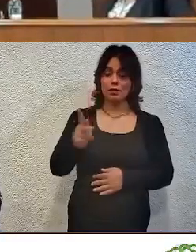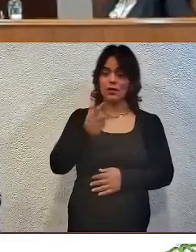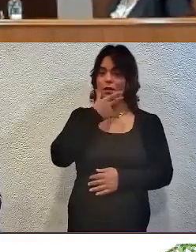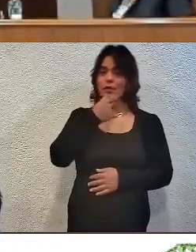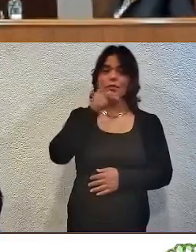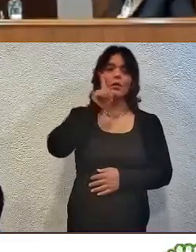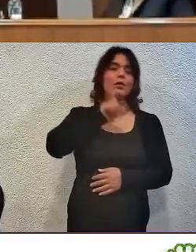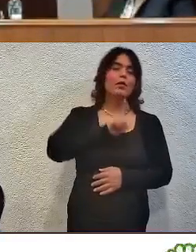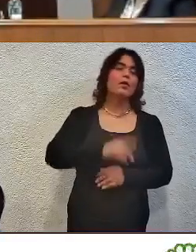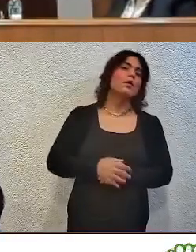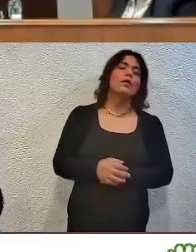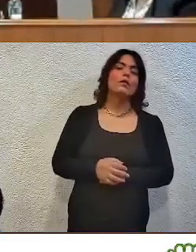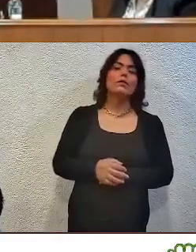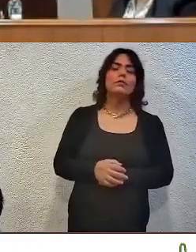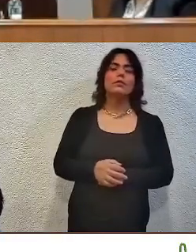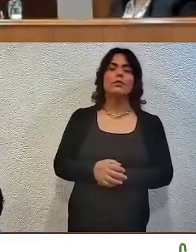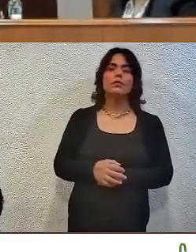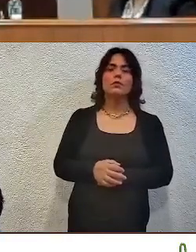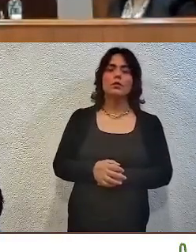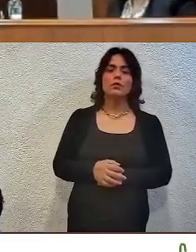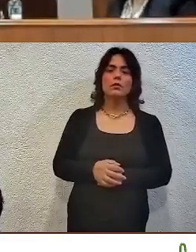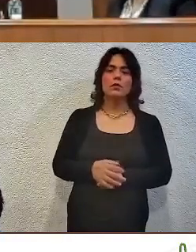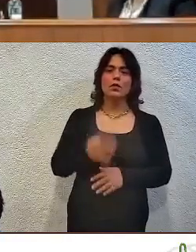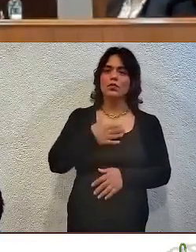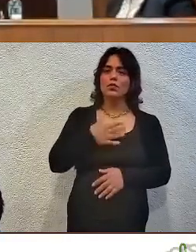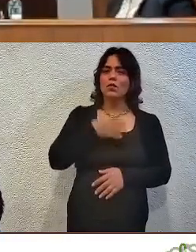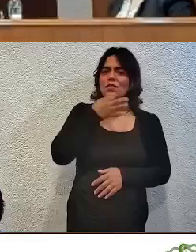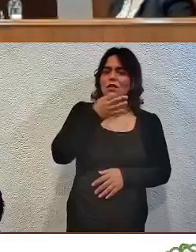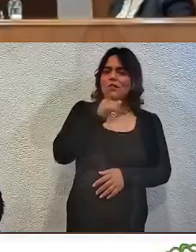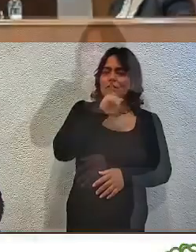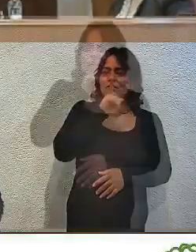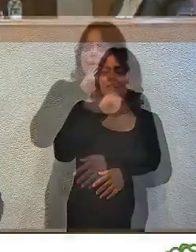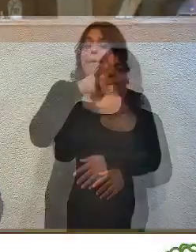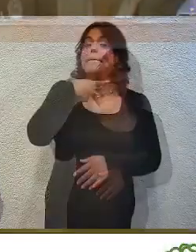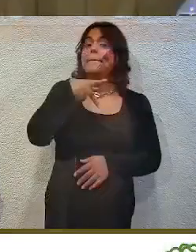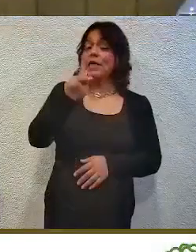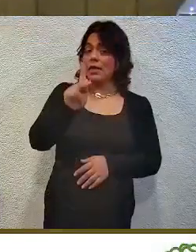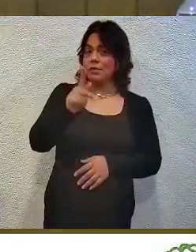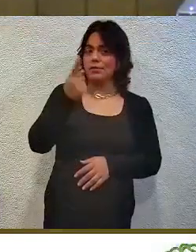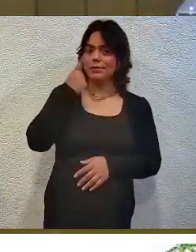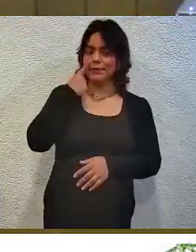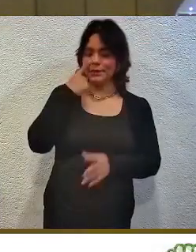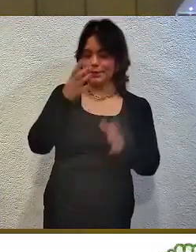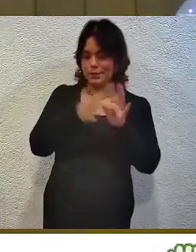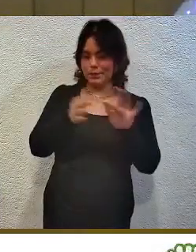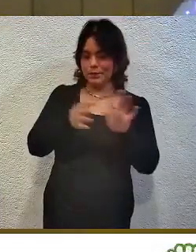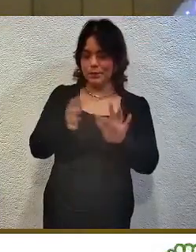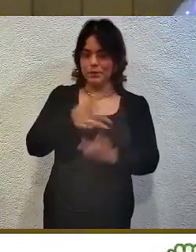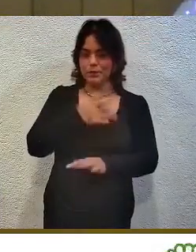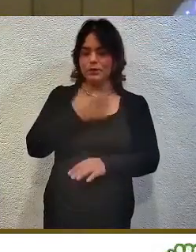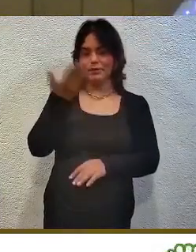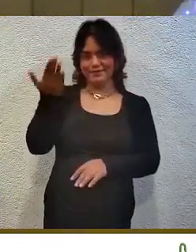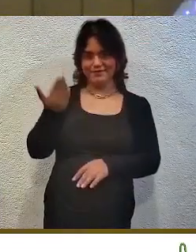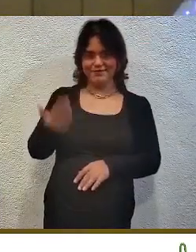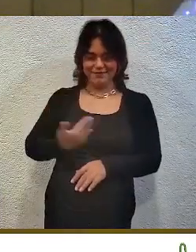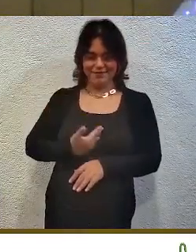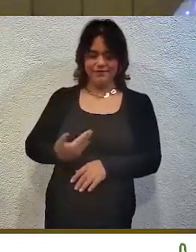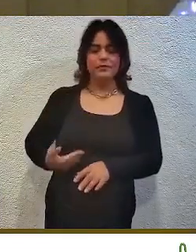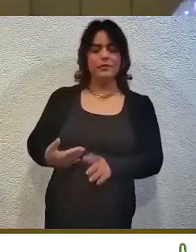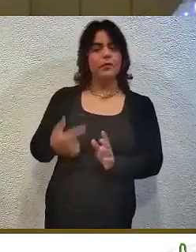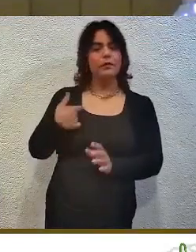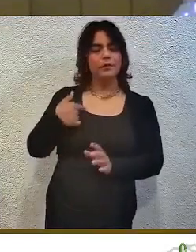con la venia del Pleno. No pensaba intervenir, pero lo hago motivado por la intervención de la compañera